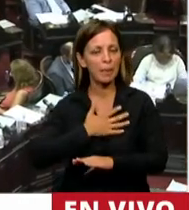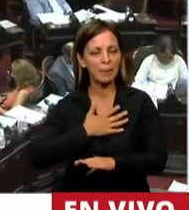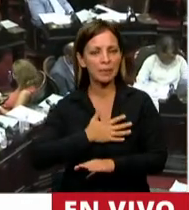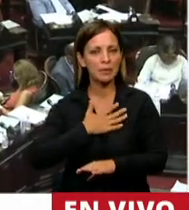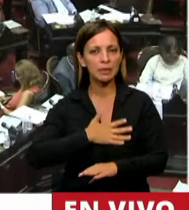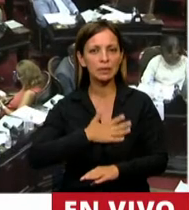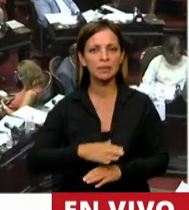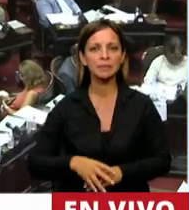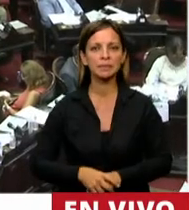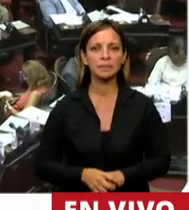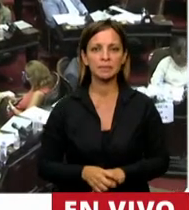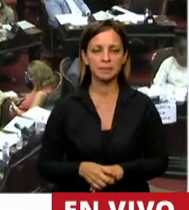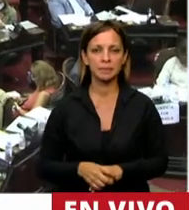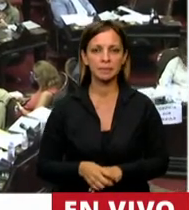aquí.